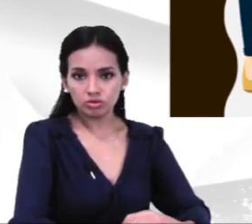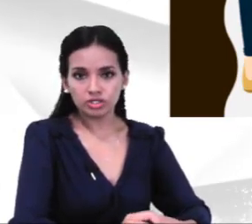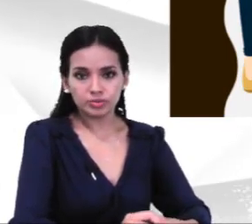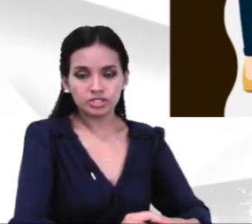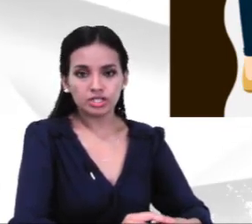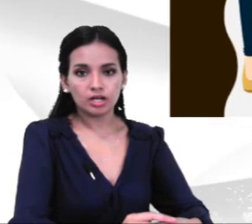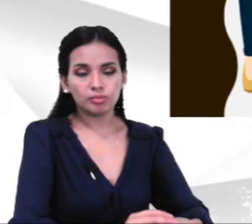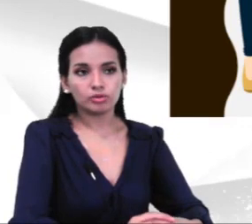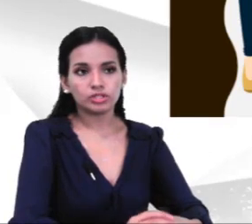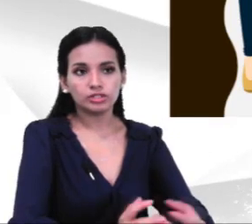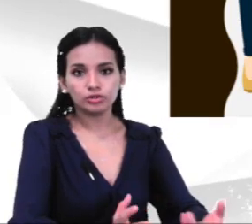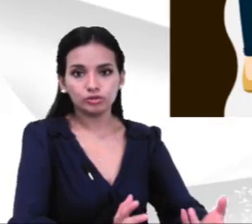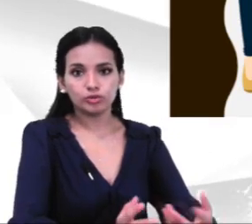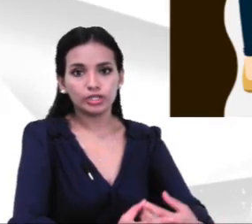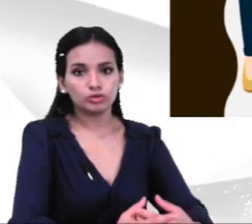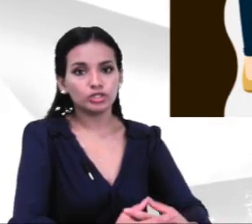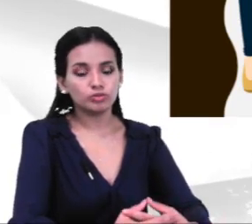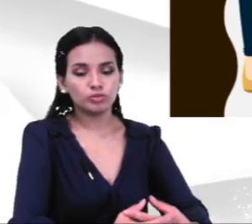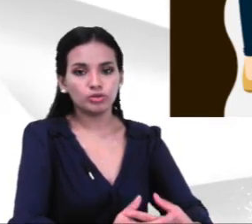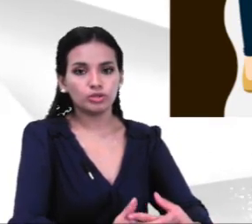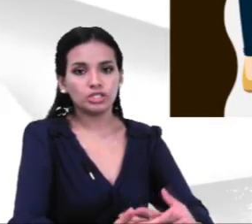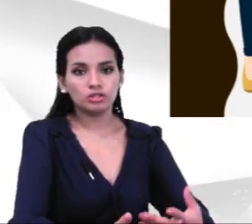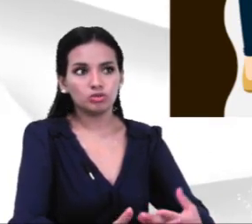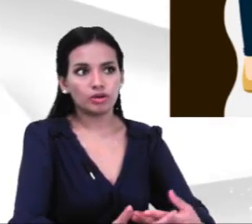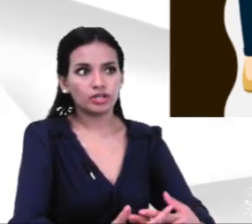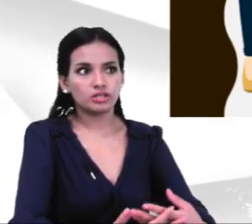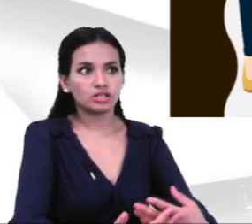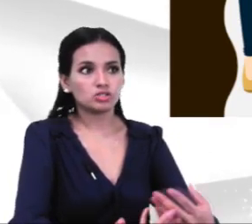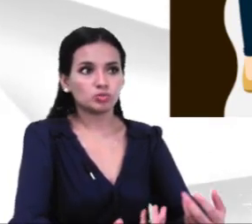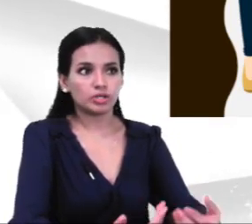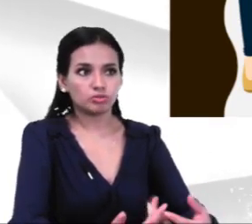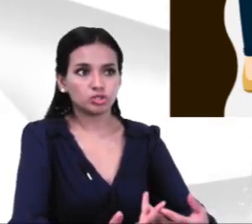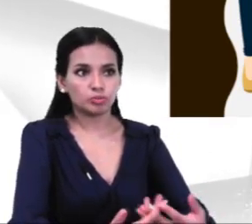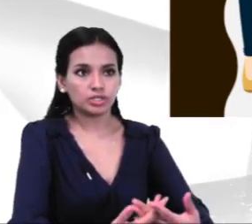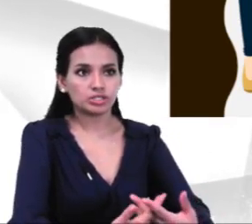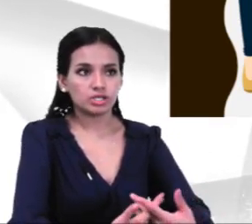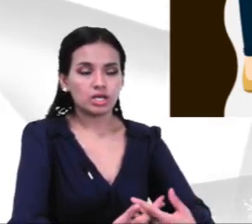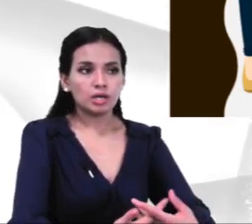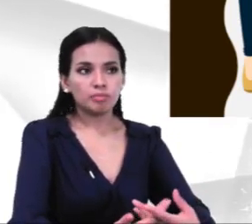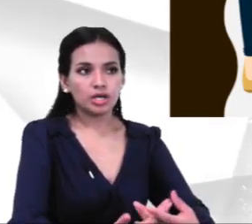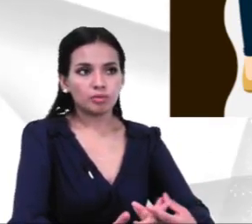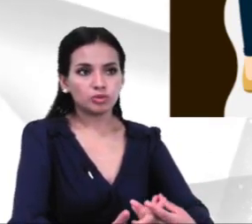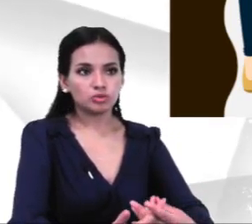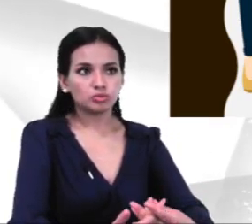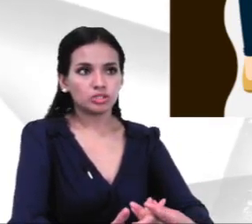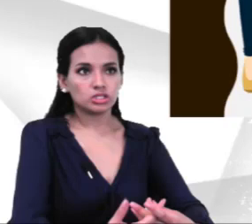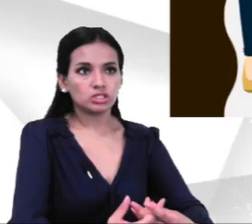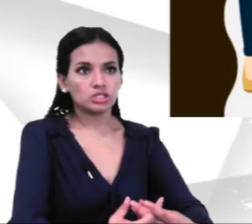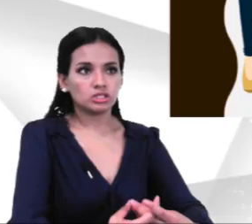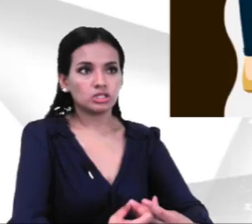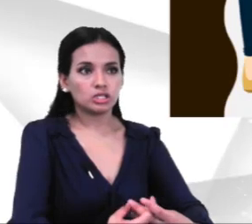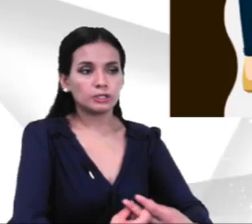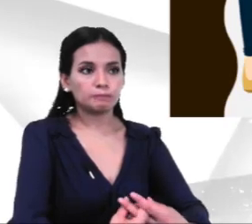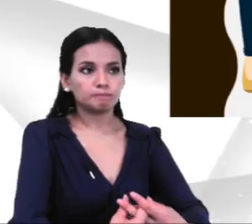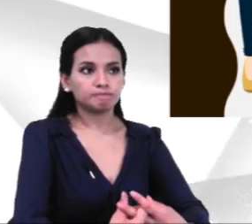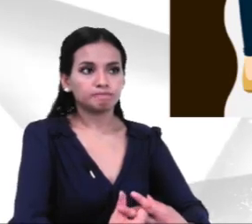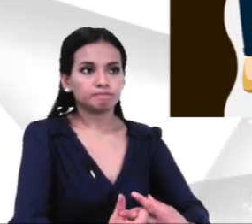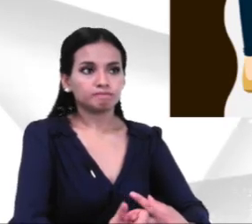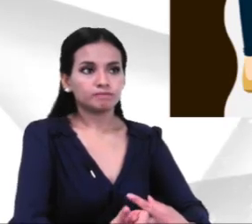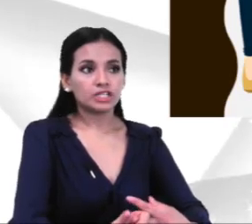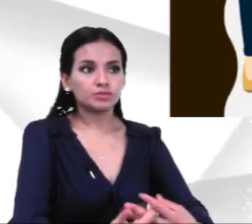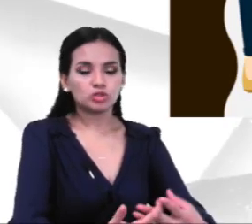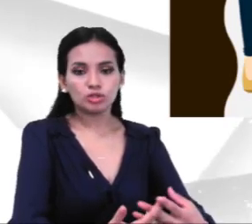sucia no es visitada por lo tanto no hay turismo y no habrán ingresos para nuestro país veamos una siguiente